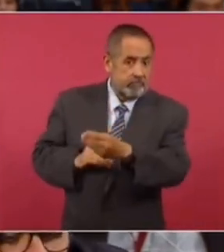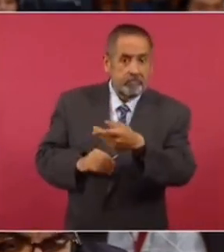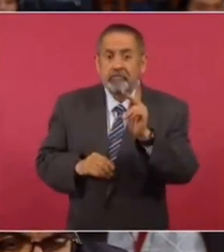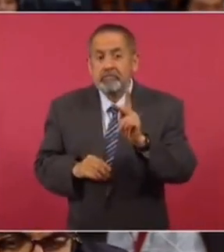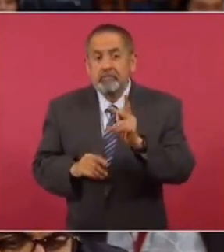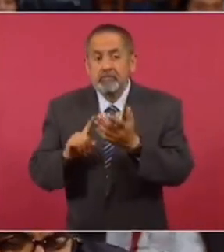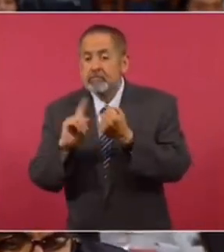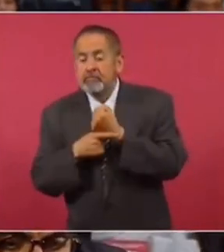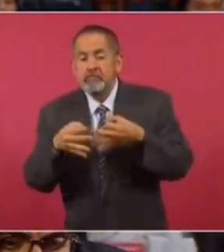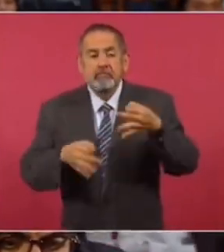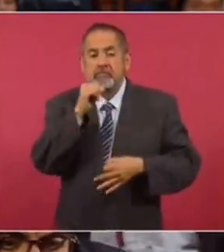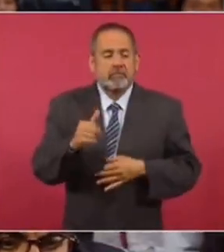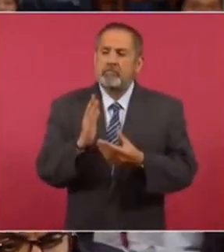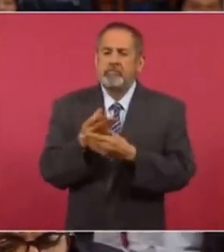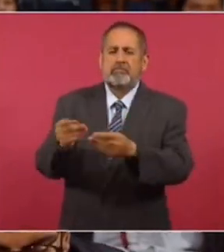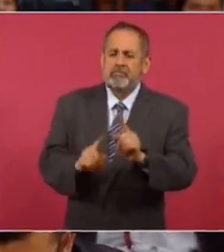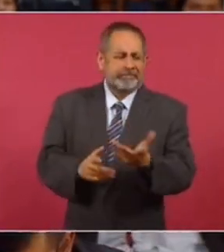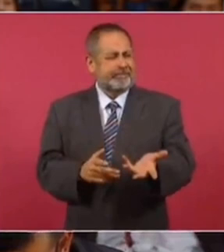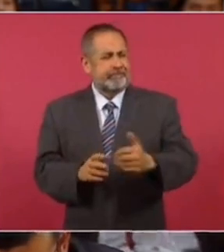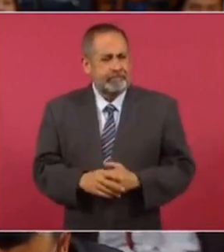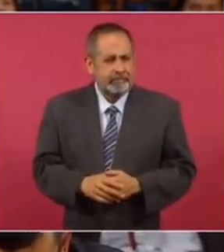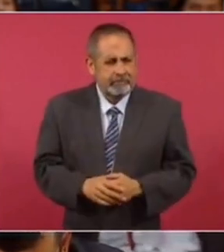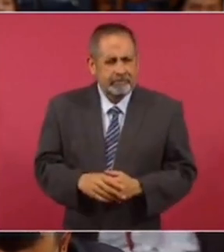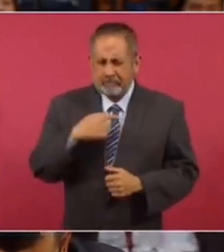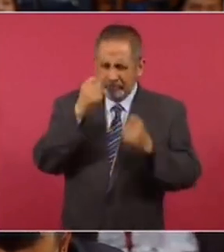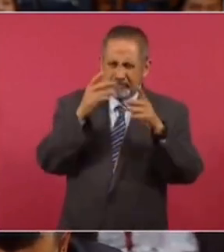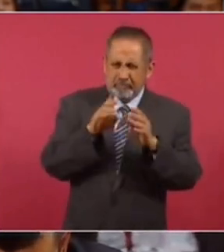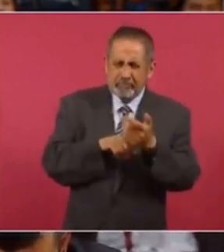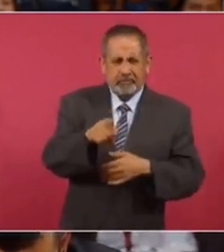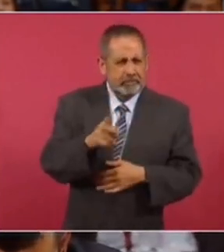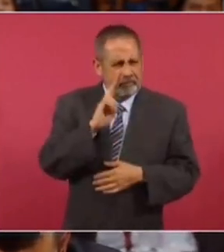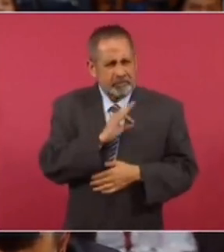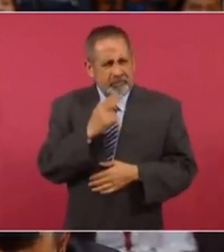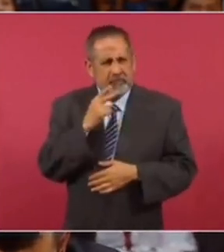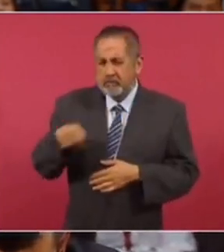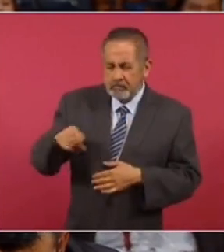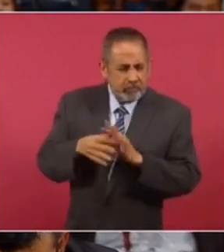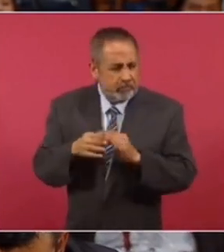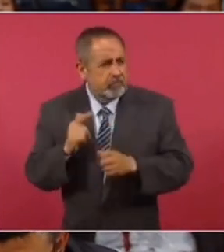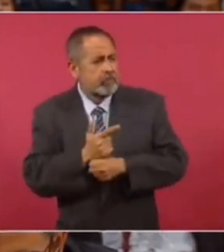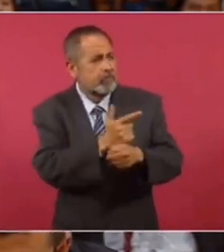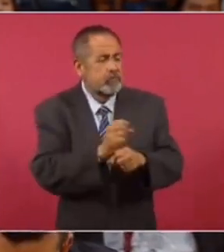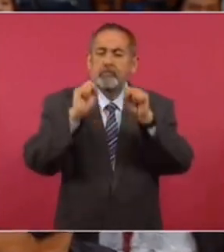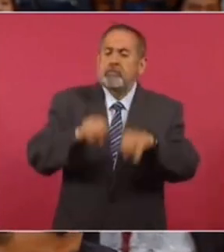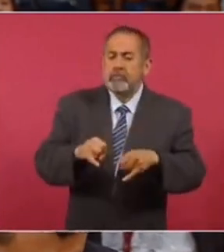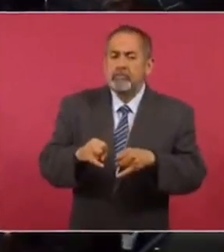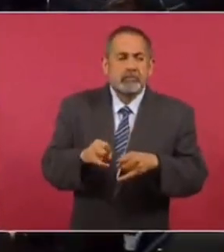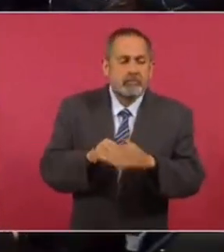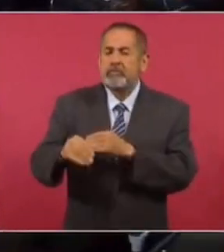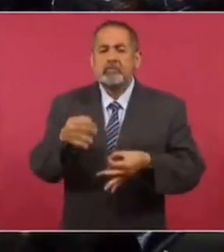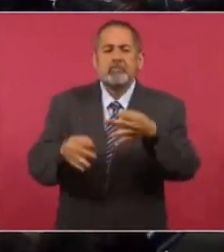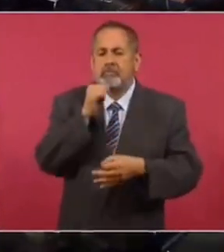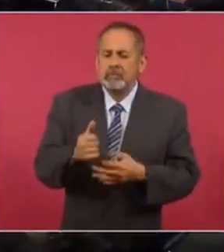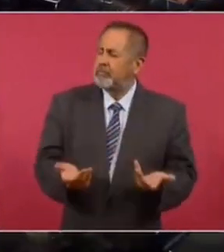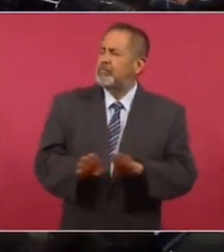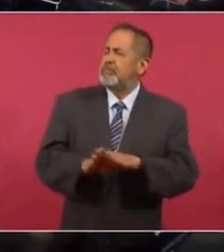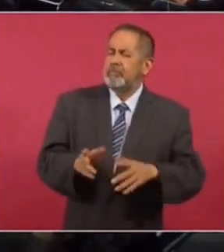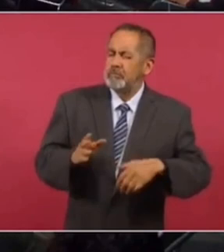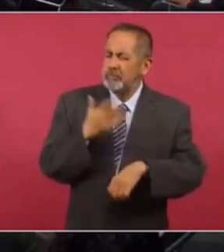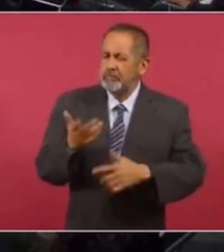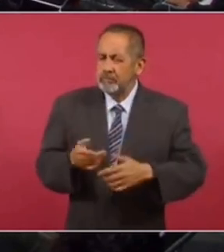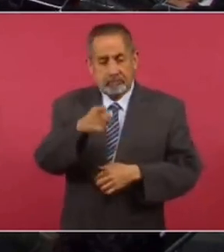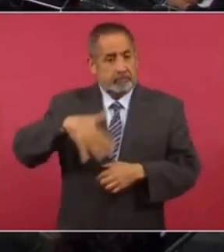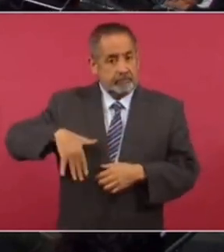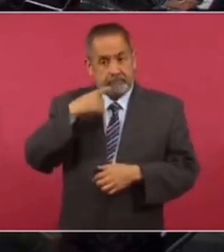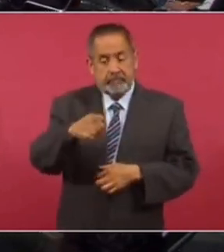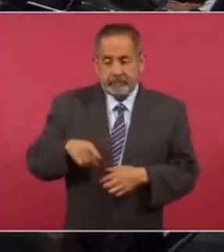pero de manera extrajudicial, sin que se ingrese a la carpeta de investigación. Entonces, llama la atención el uso que se puede hacer de esta información, de esta intervención de teléfonos, sobre todo porque usted mencionó hace